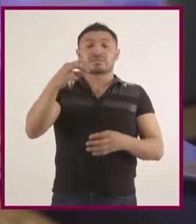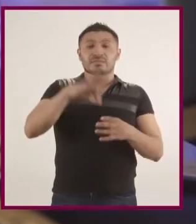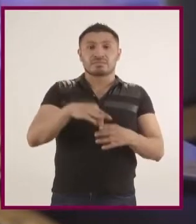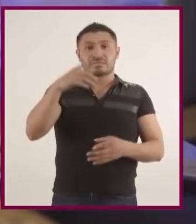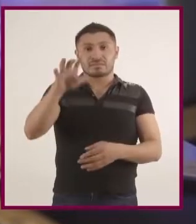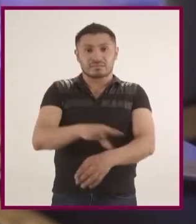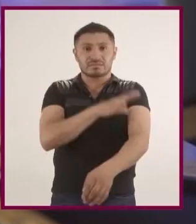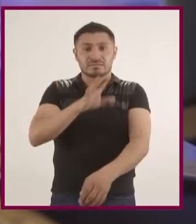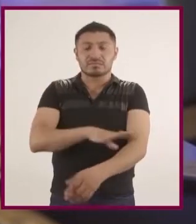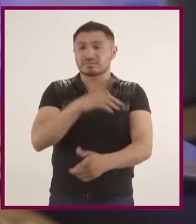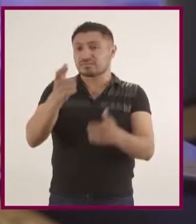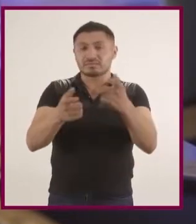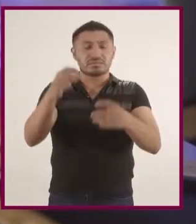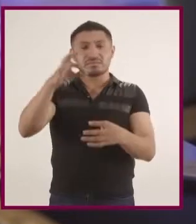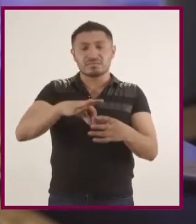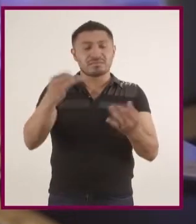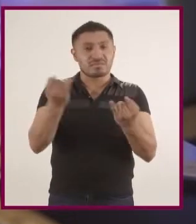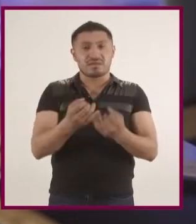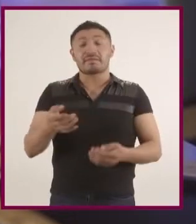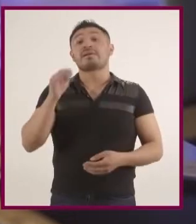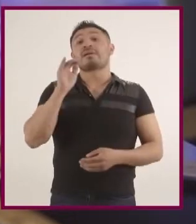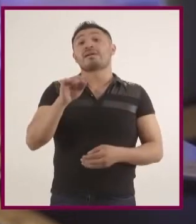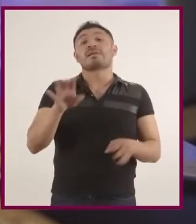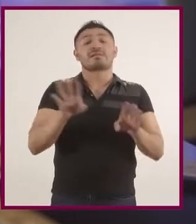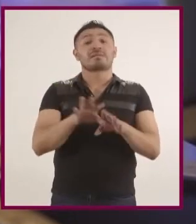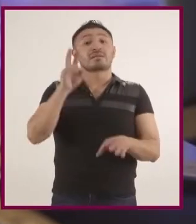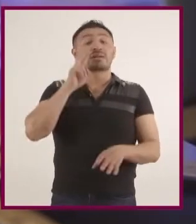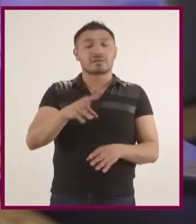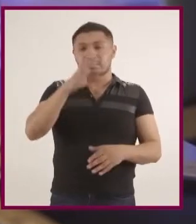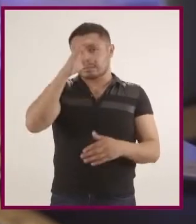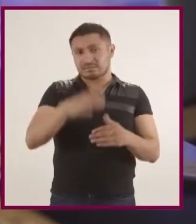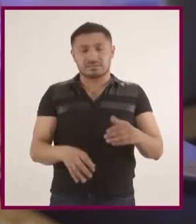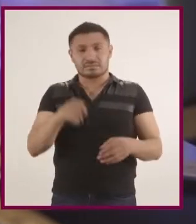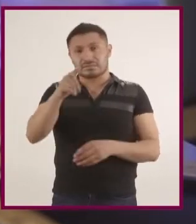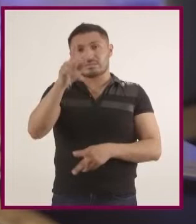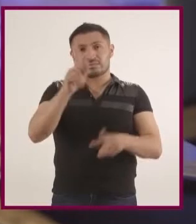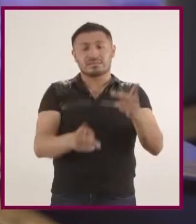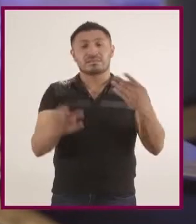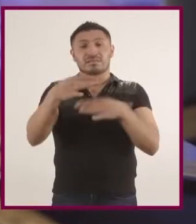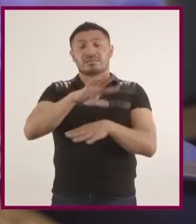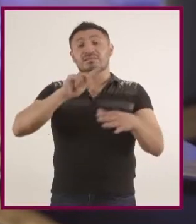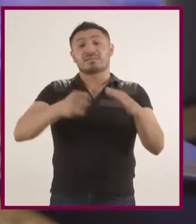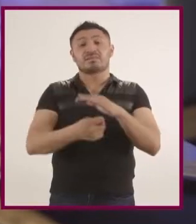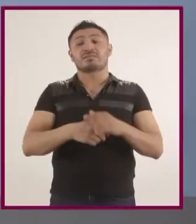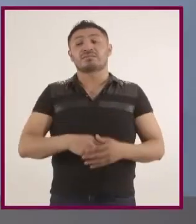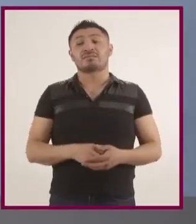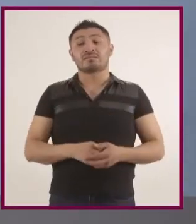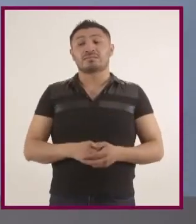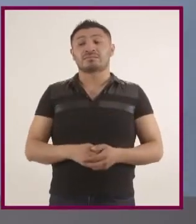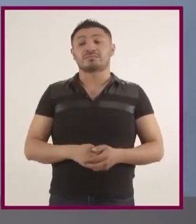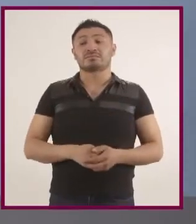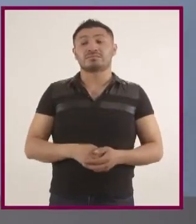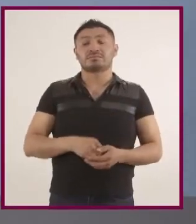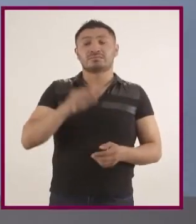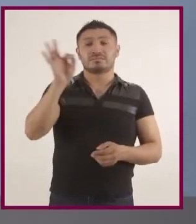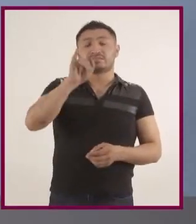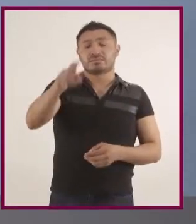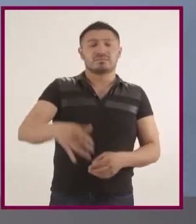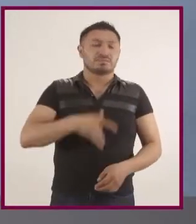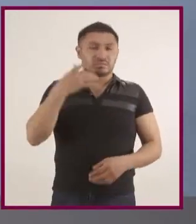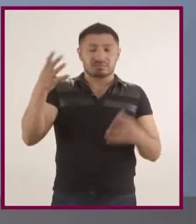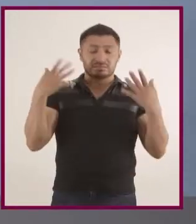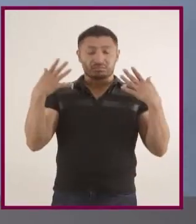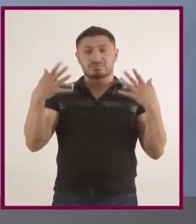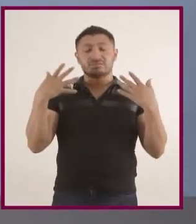tanta energía como de para concretar nos hablas de una de esas tecnologías han sentido mucho calor